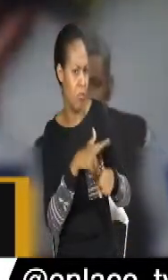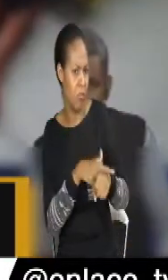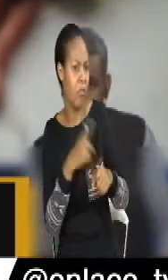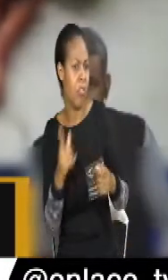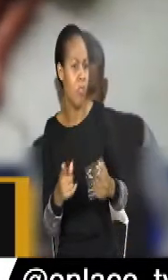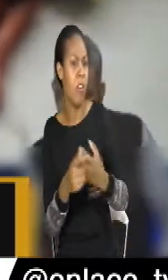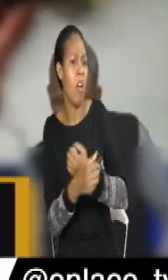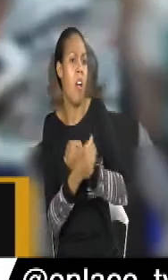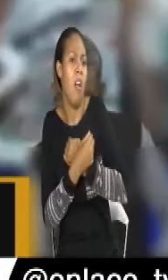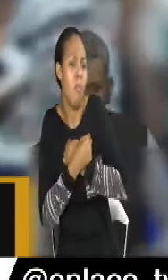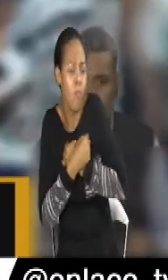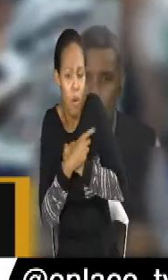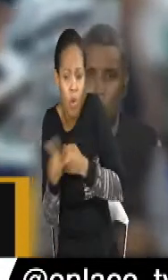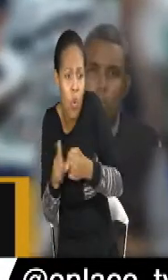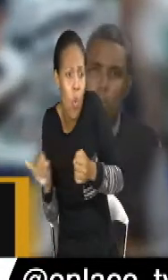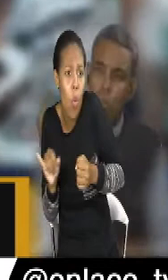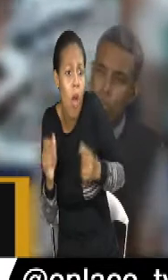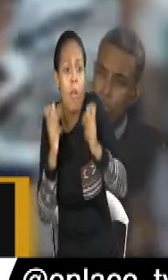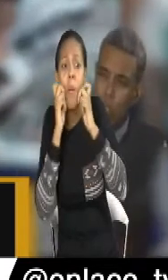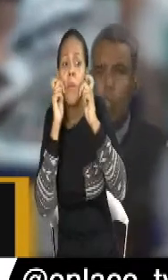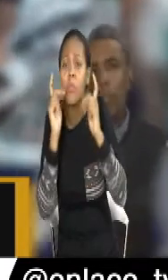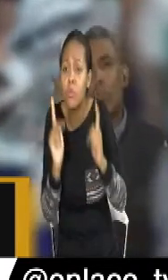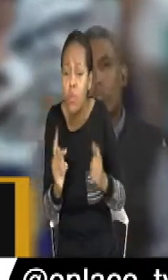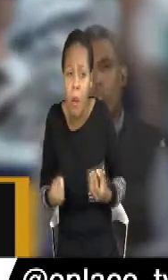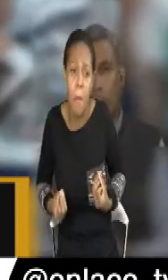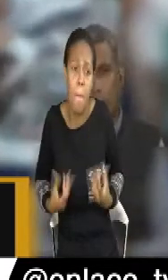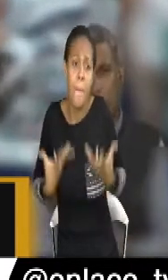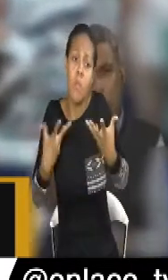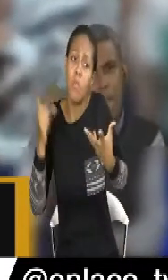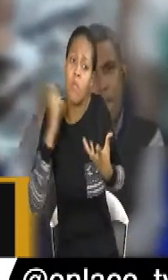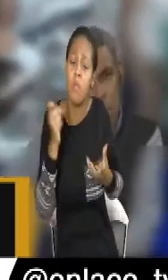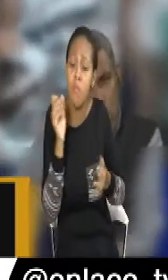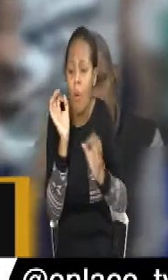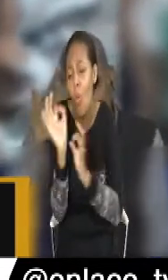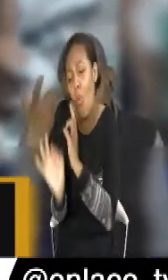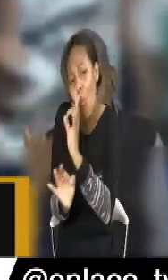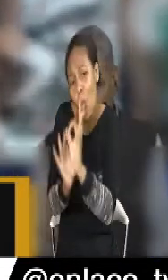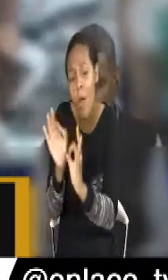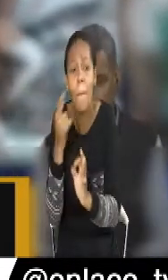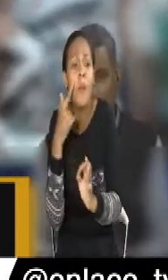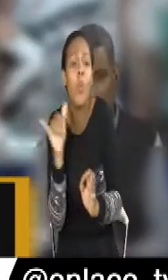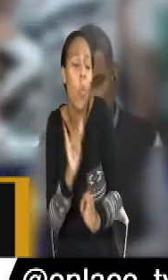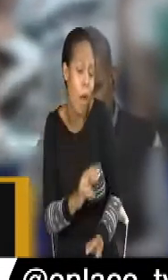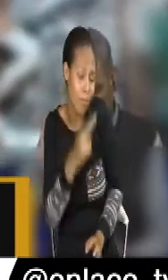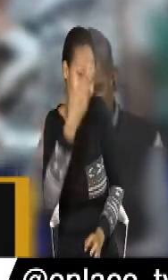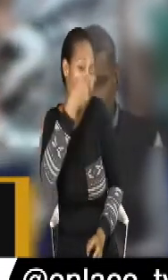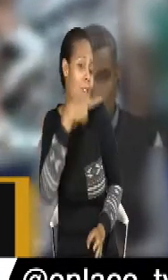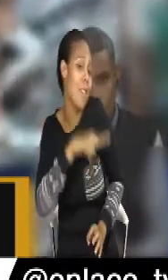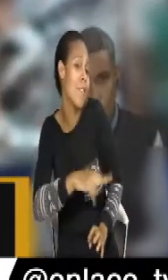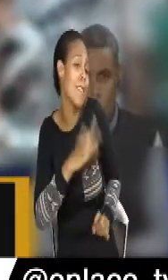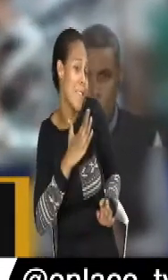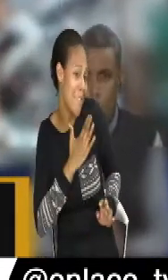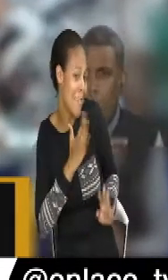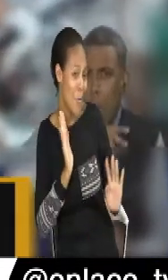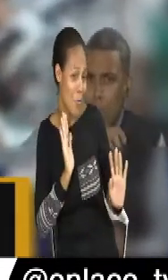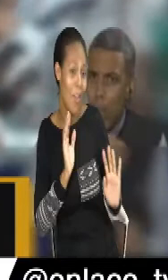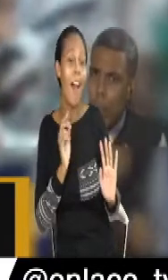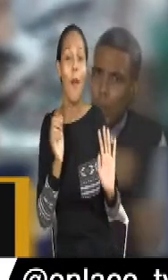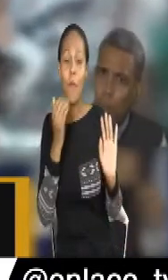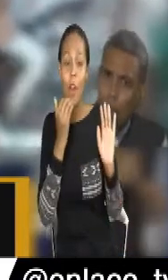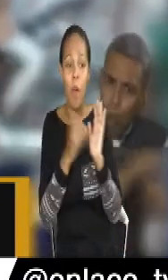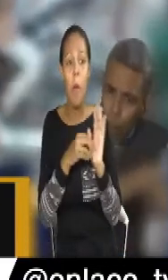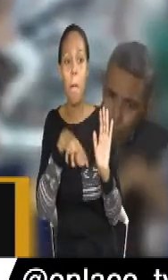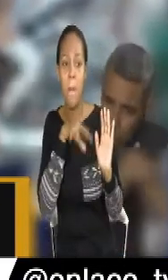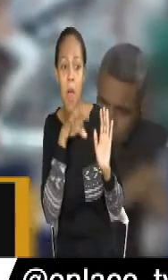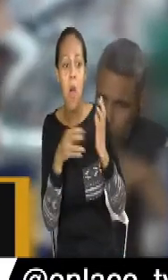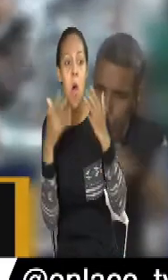que requieren de cuidado. Son como nuestros hijos, sí. Uno cuando tiene una mascotica es para cuidarla, para